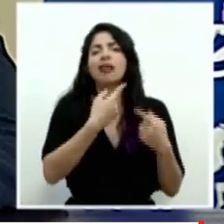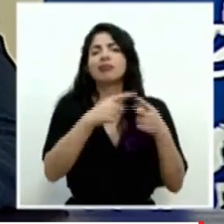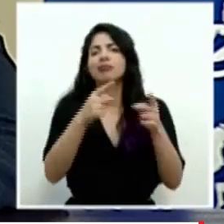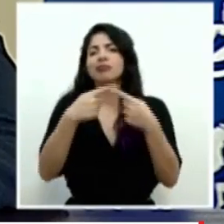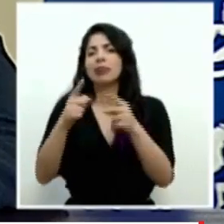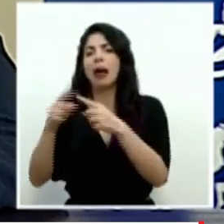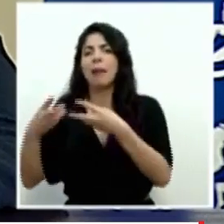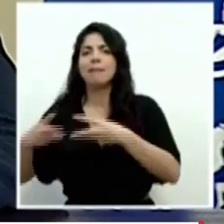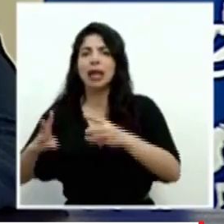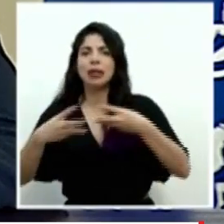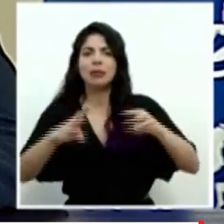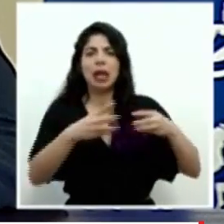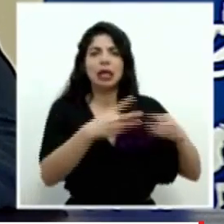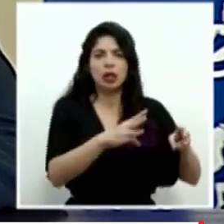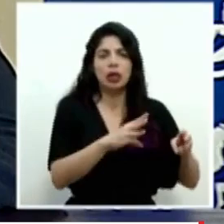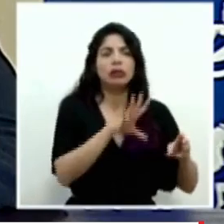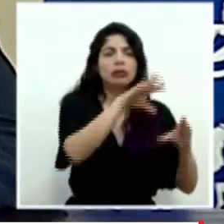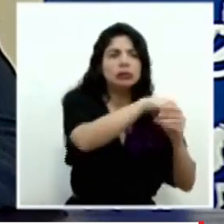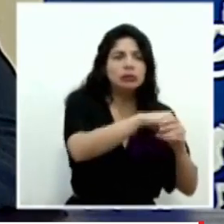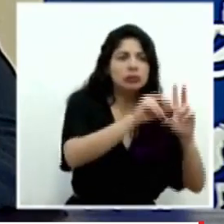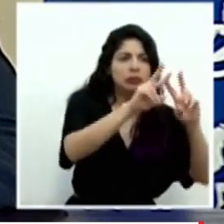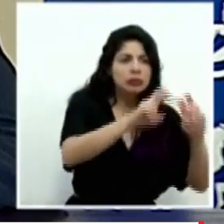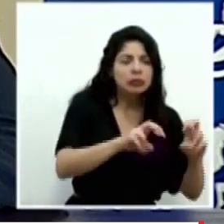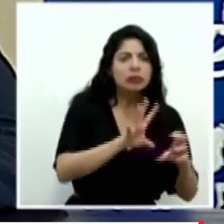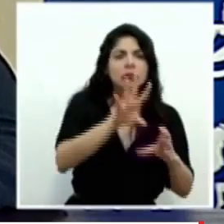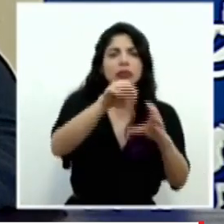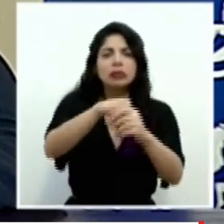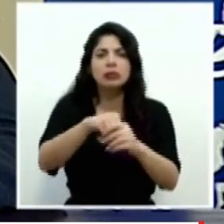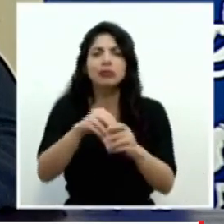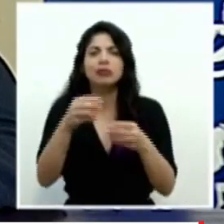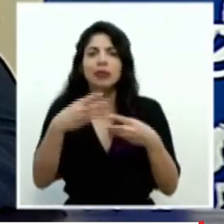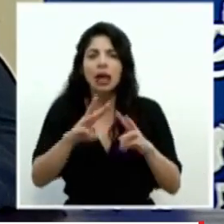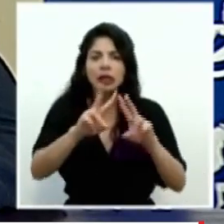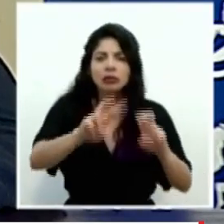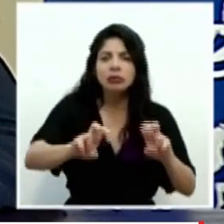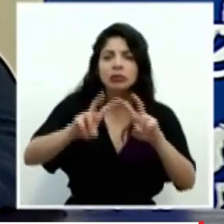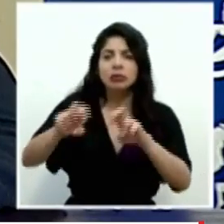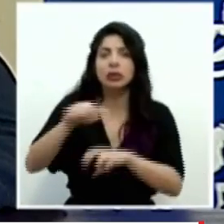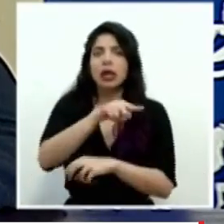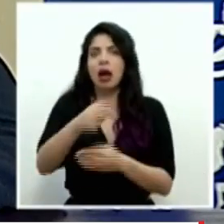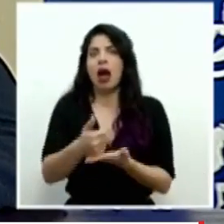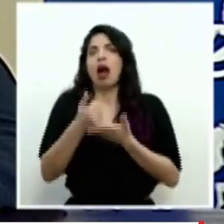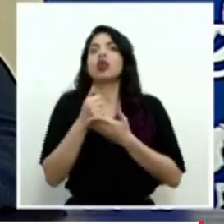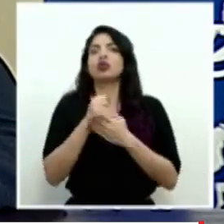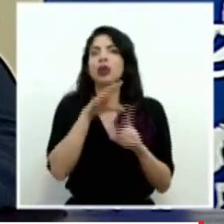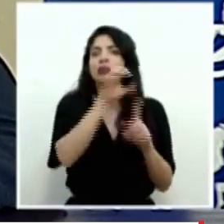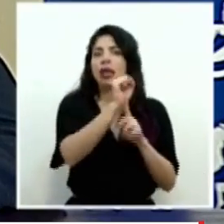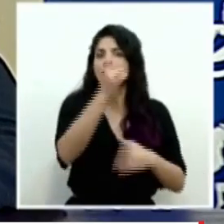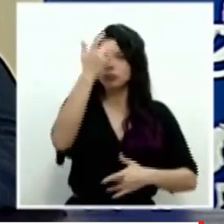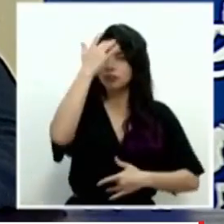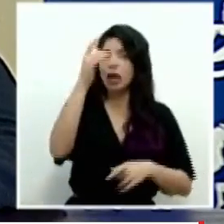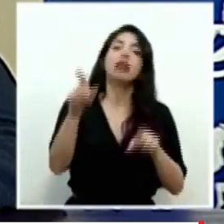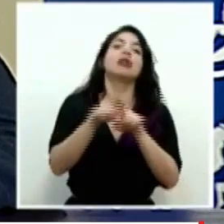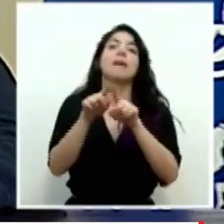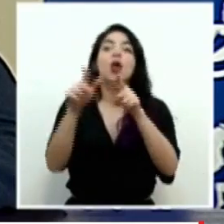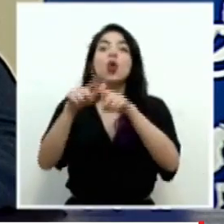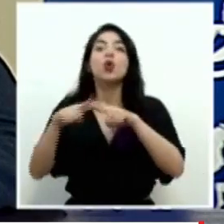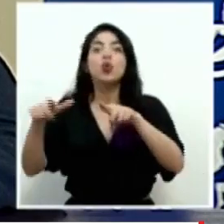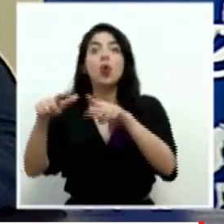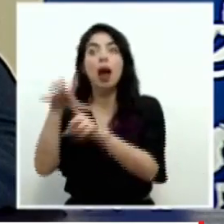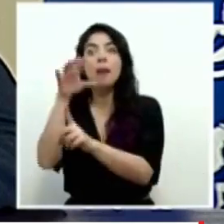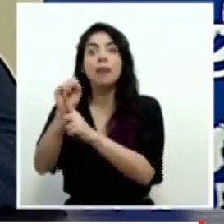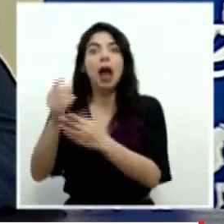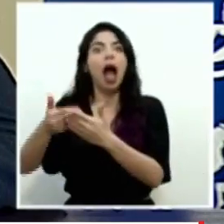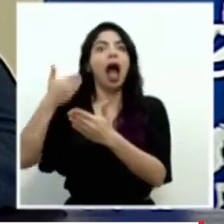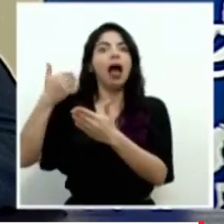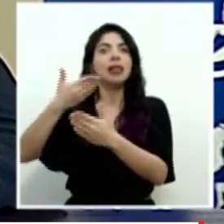y ha sido de una manera focalizada en una forma que ha permitido captar muchos de los casos, incluso en zonas antes de que